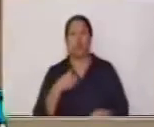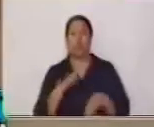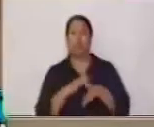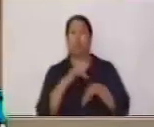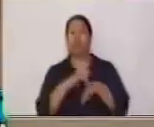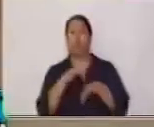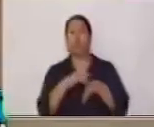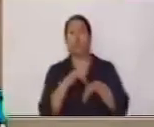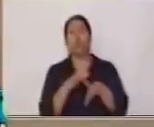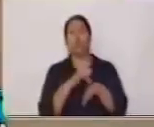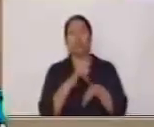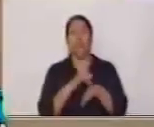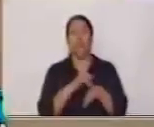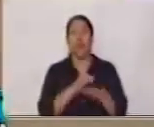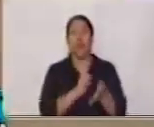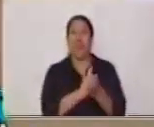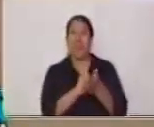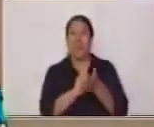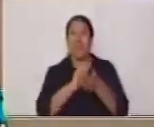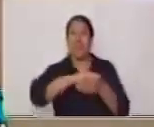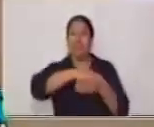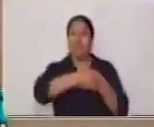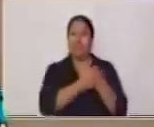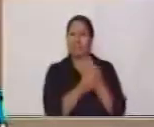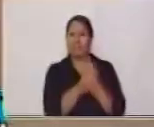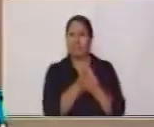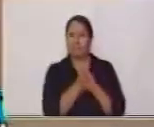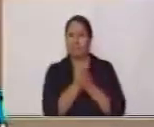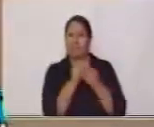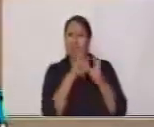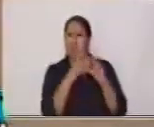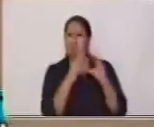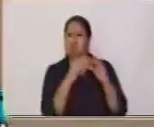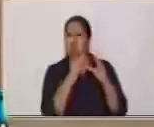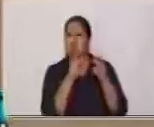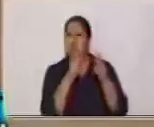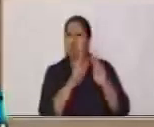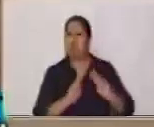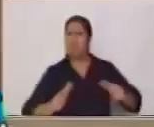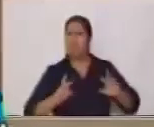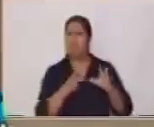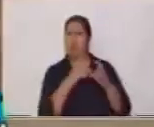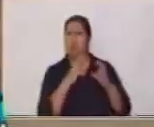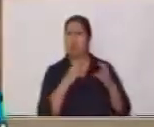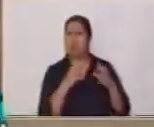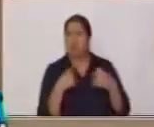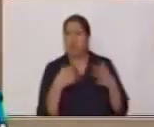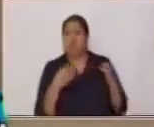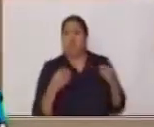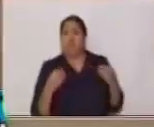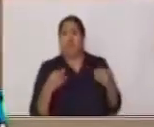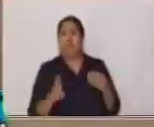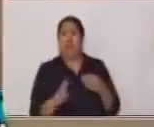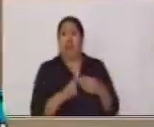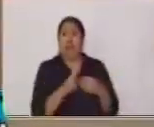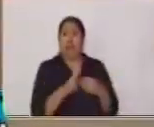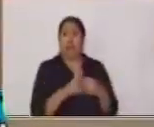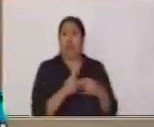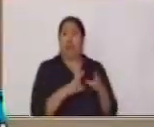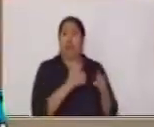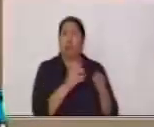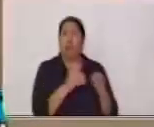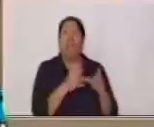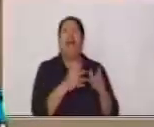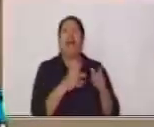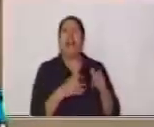dije que era algo liso. Pero cuando sentí su ropa afelpada, me asusté porque pensé que podía ser un ratón y que me iba a morder.